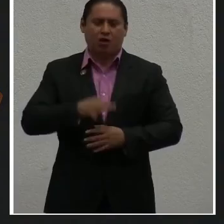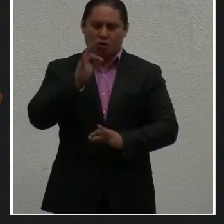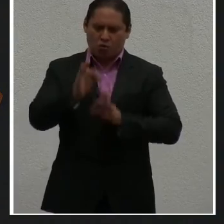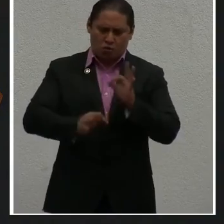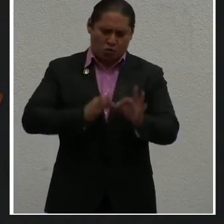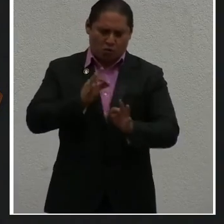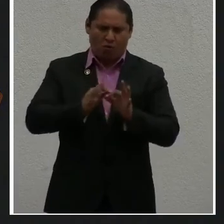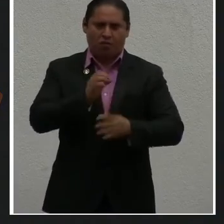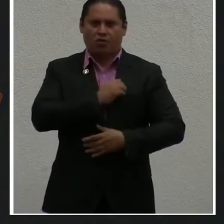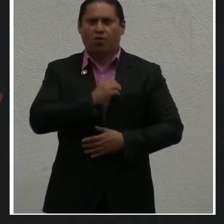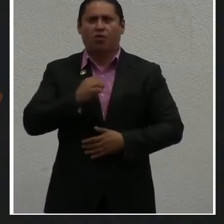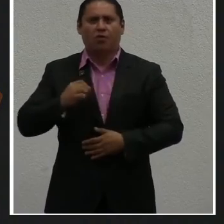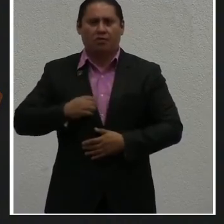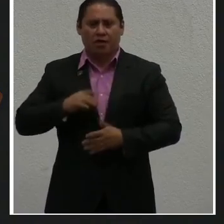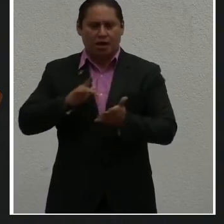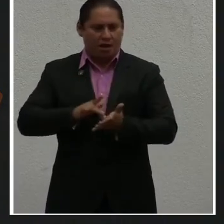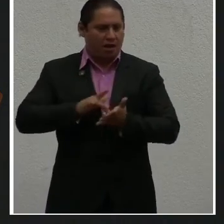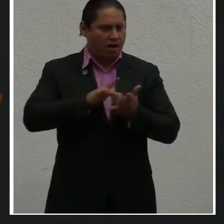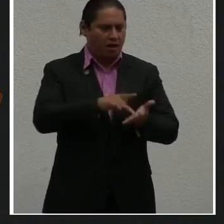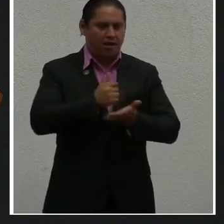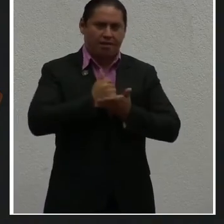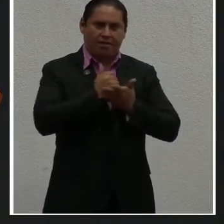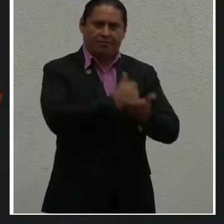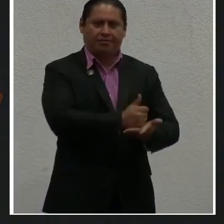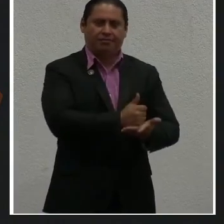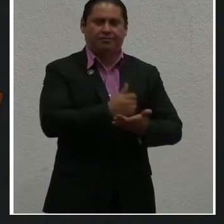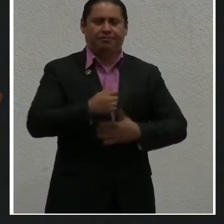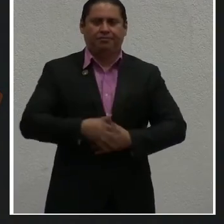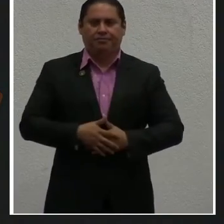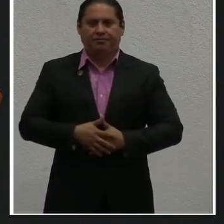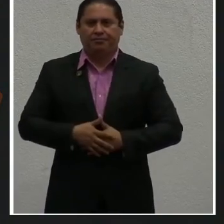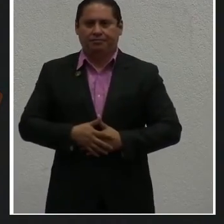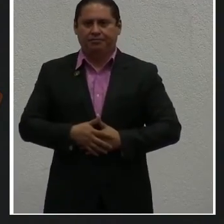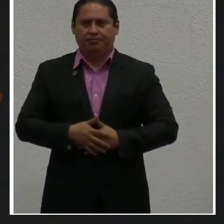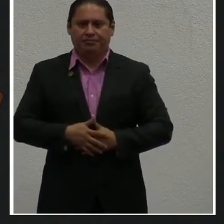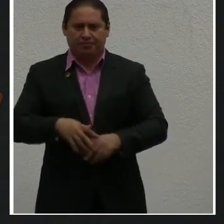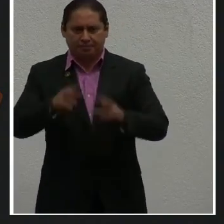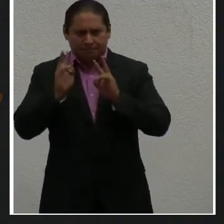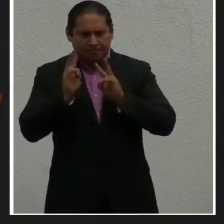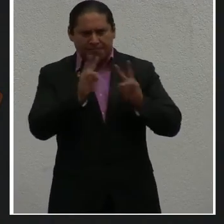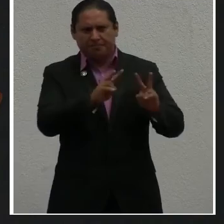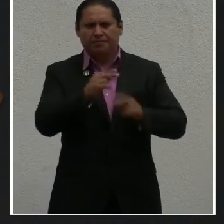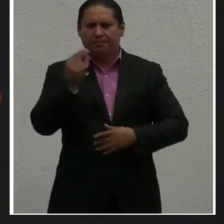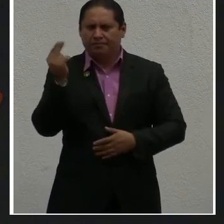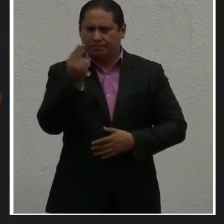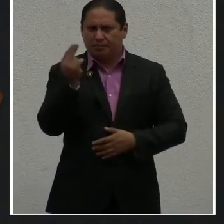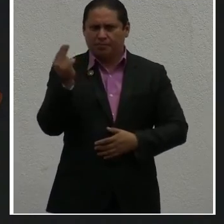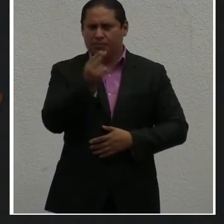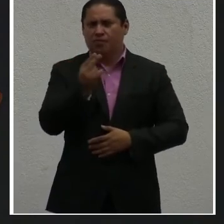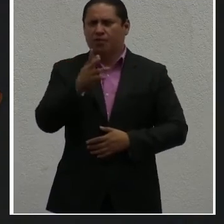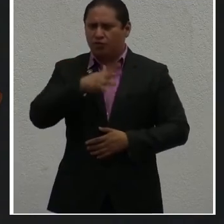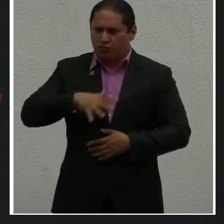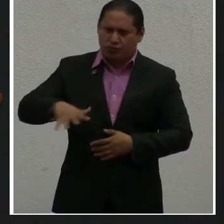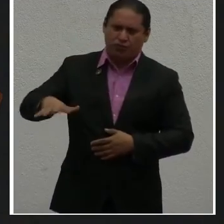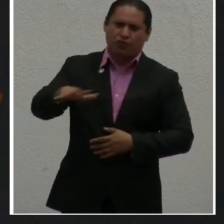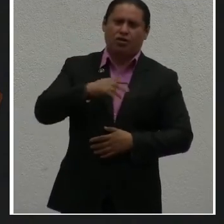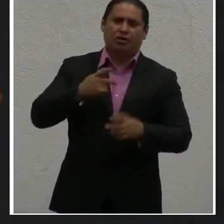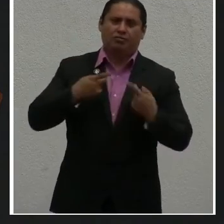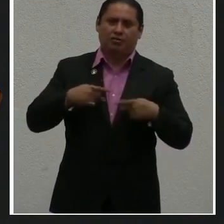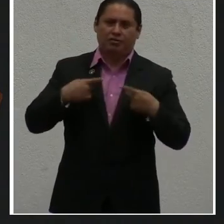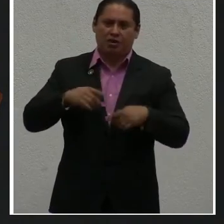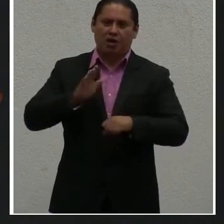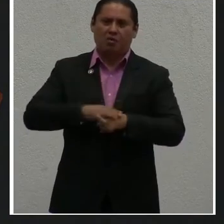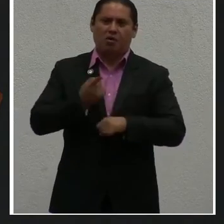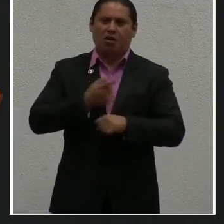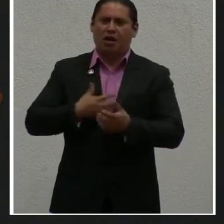su obligación de ayudar al ciudadano. Que veamos la verdadera necesidad de toda la gente, porque se enriquece